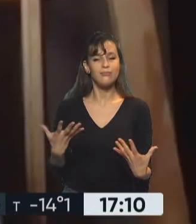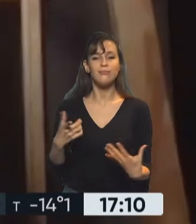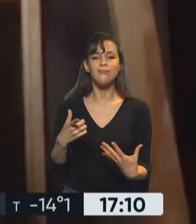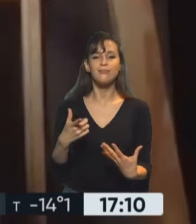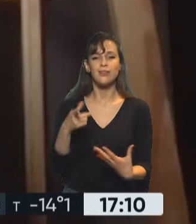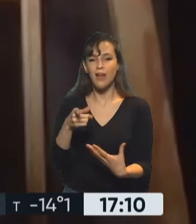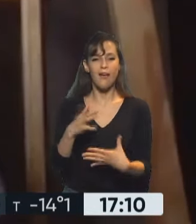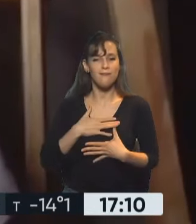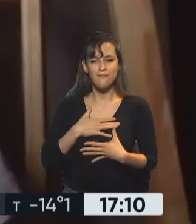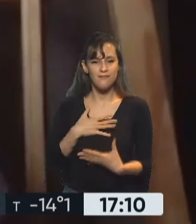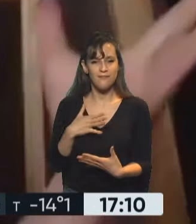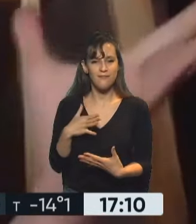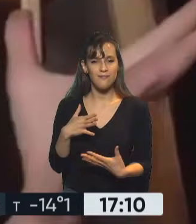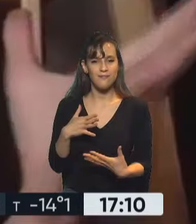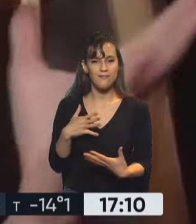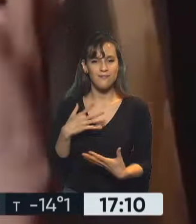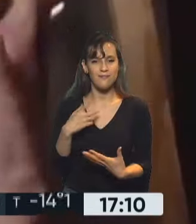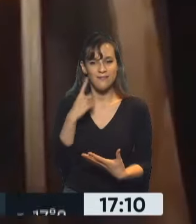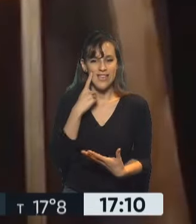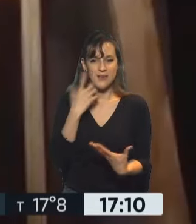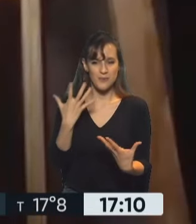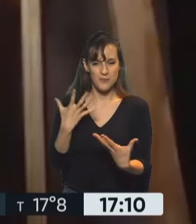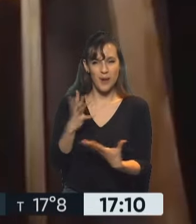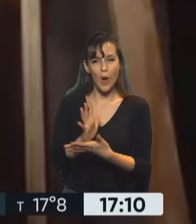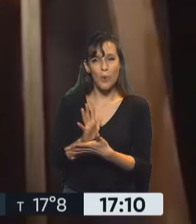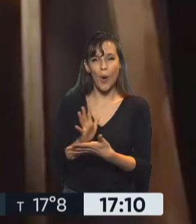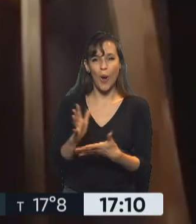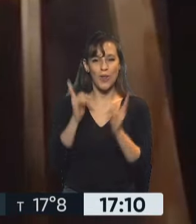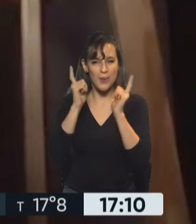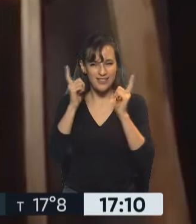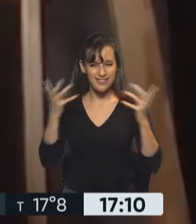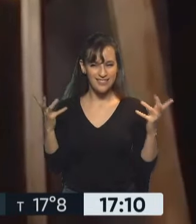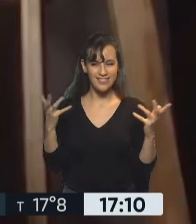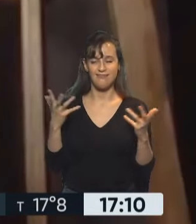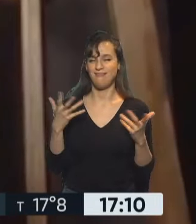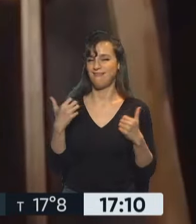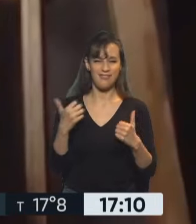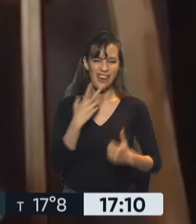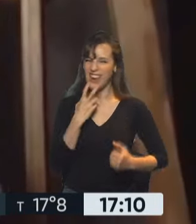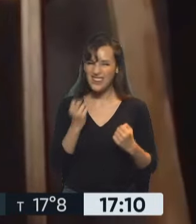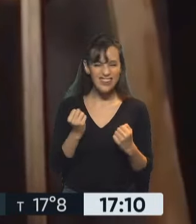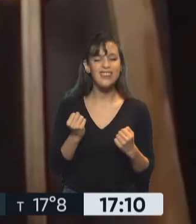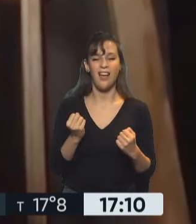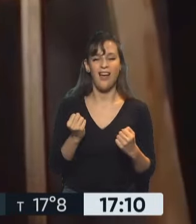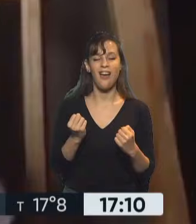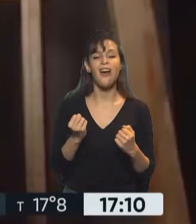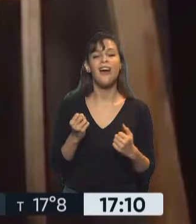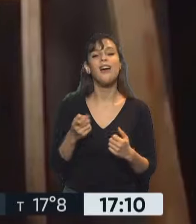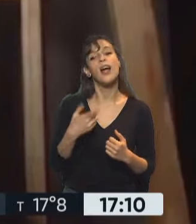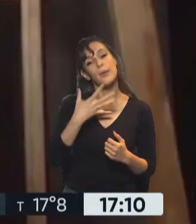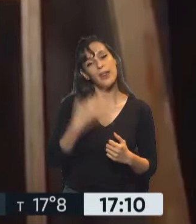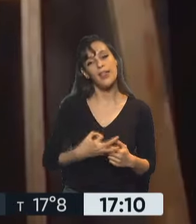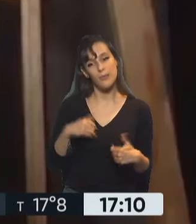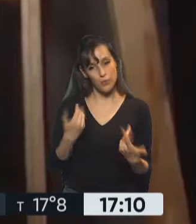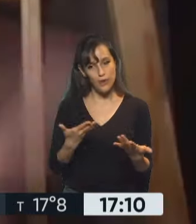de vida, mi musa inspiradora, como le puse yo un videito en mi Instagram personal, que bueno, la verdad que quiero aprovechar